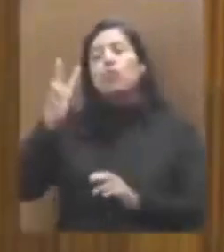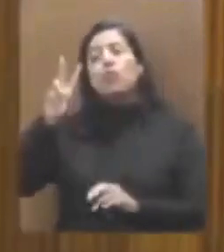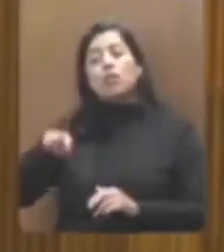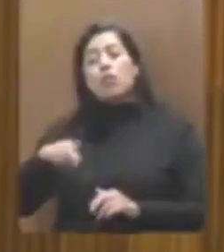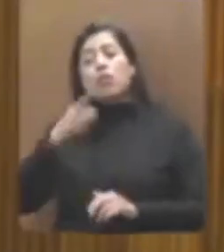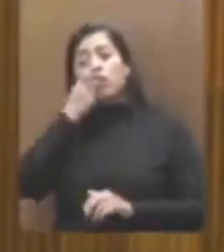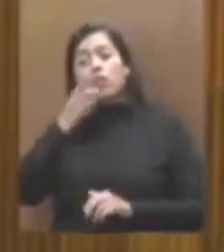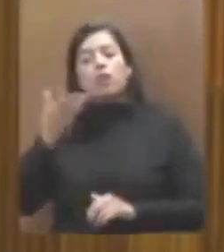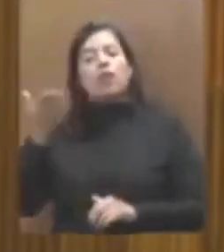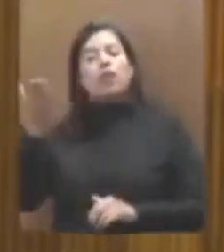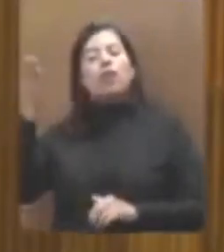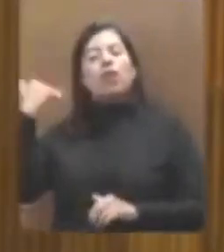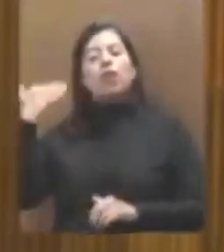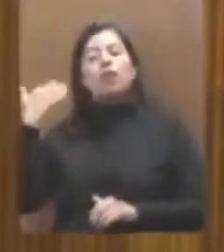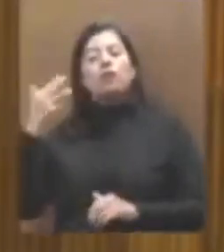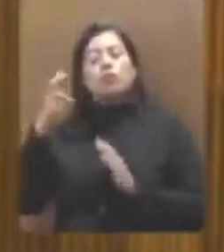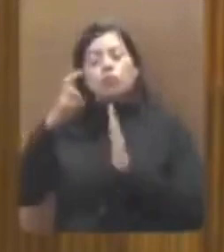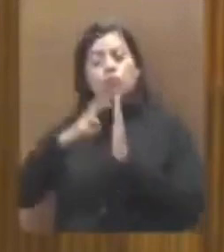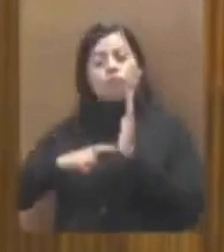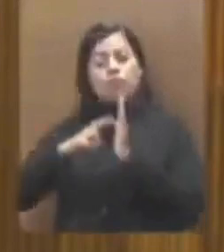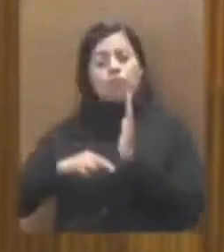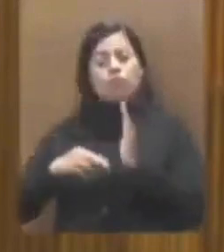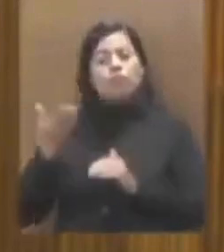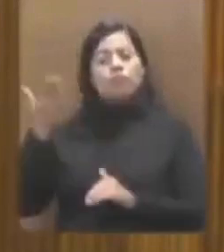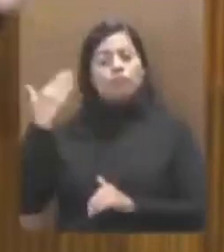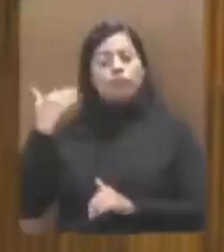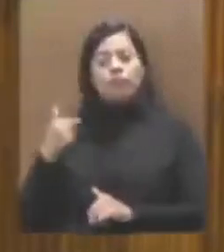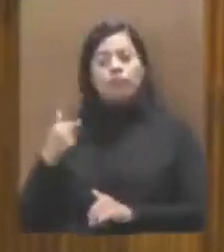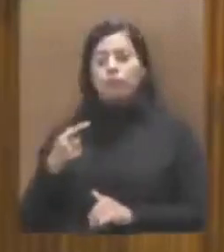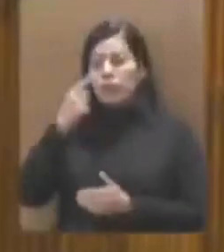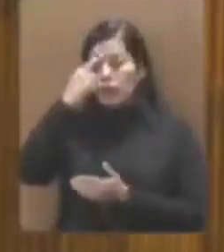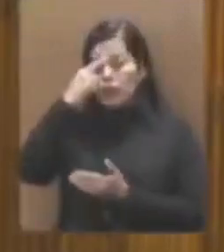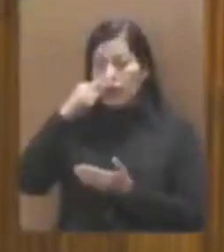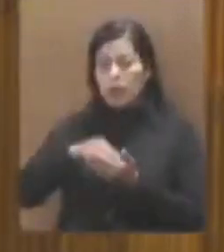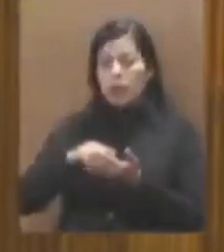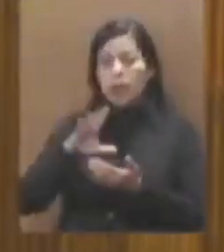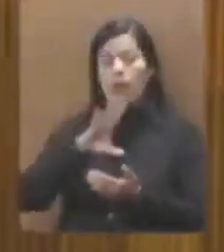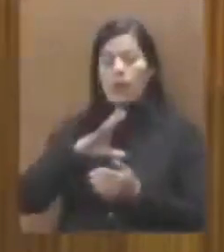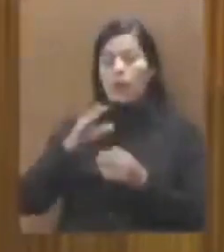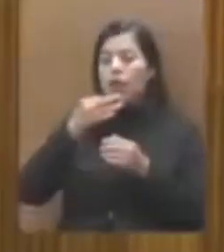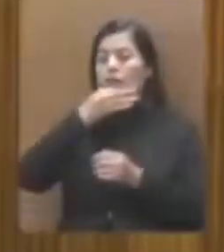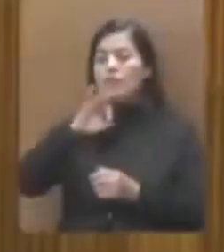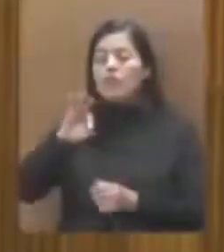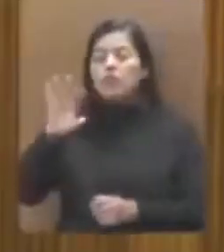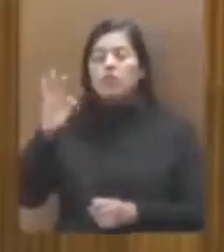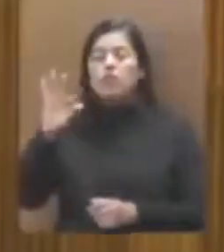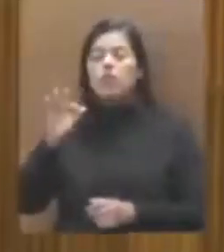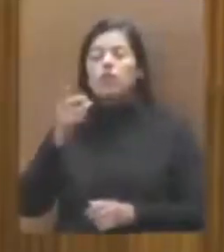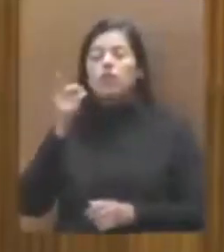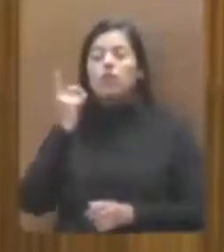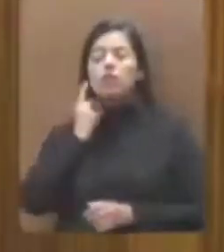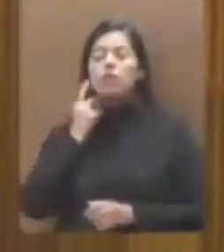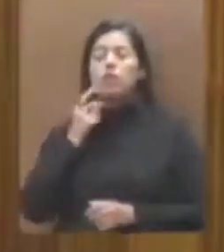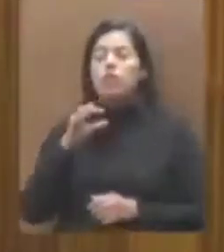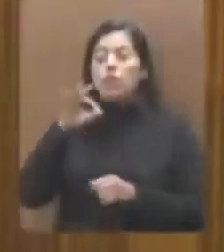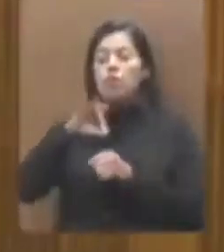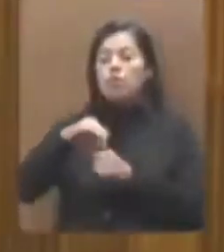la acabamos de reformar hace poquito y que creo que aquí había fiesta Al menos de cuarenta diputados que lo votaron a favor Gracias